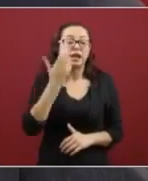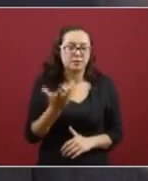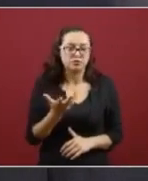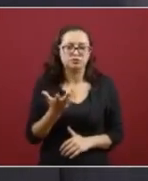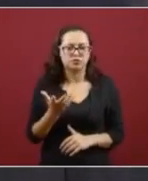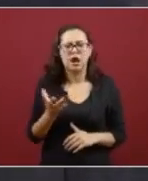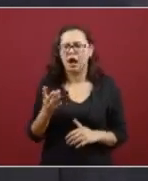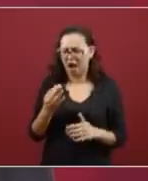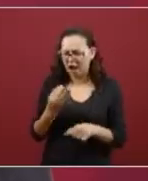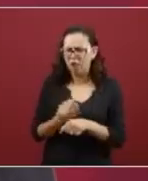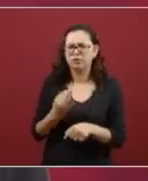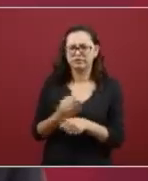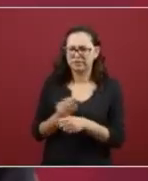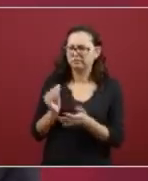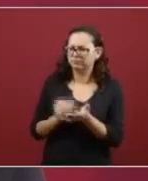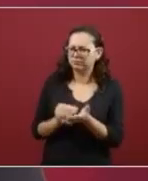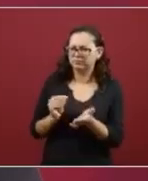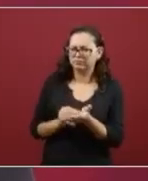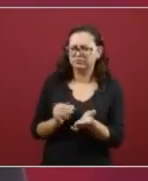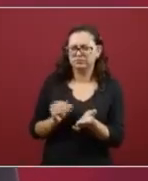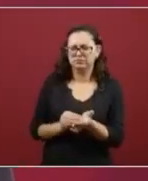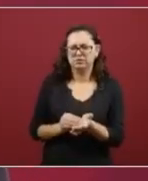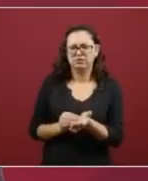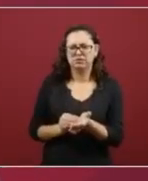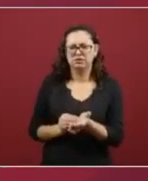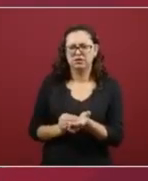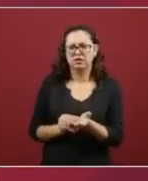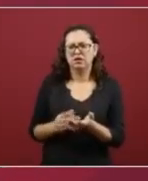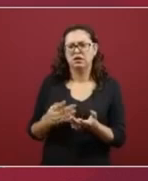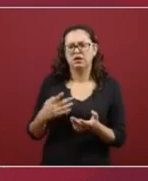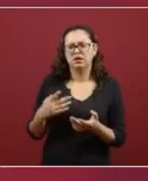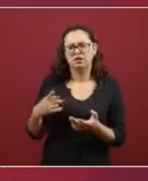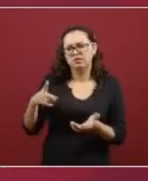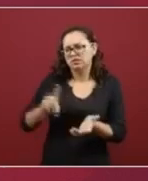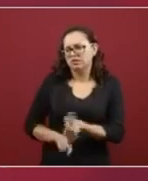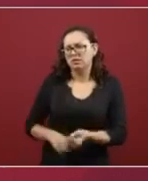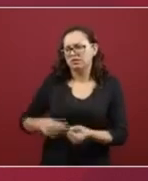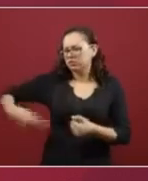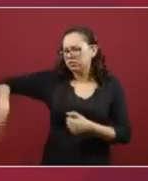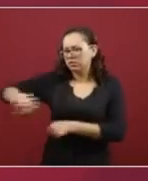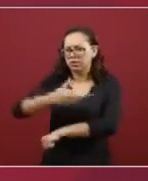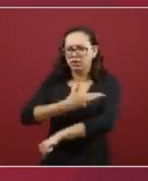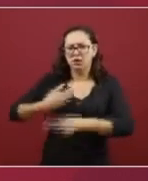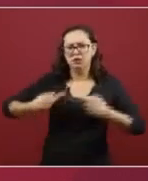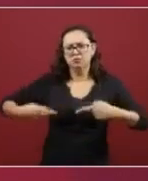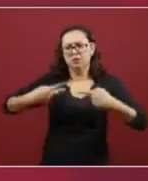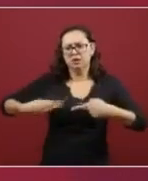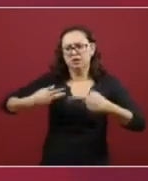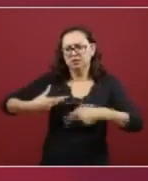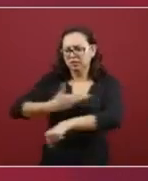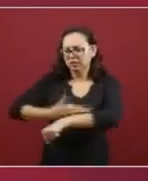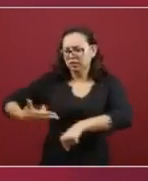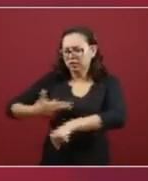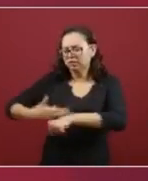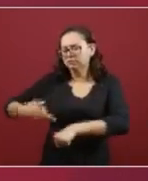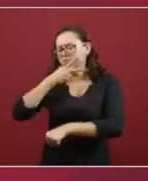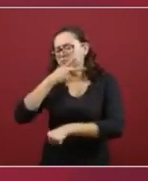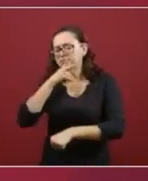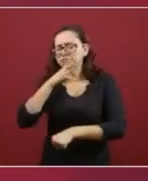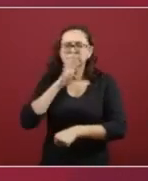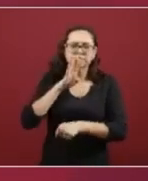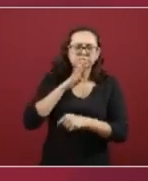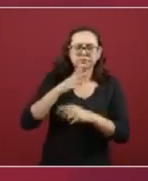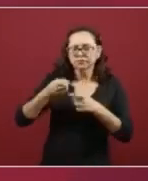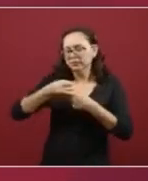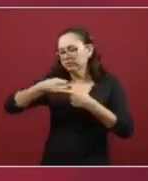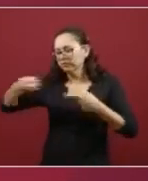da por la misma organización de la gente, la misma organización de los padres de familia.